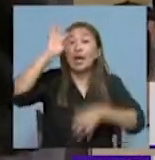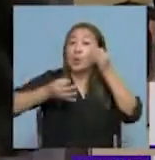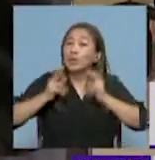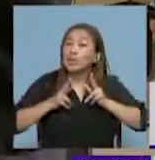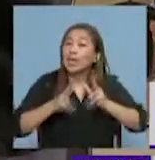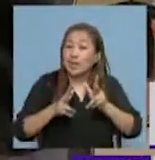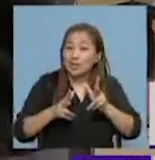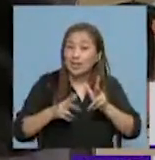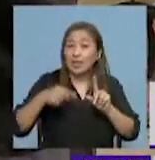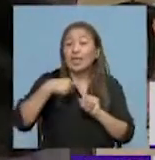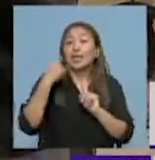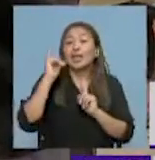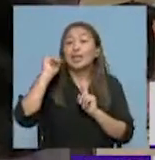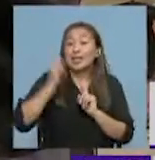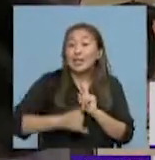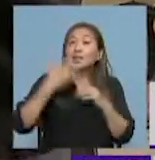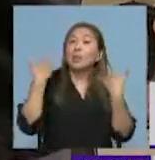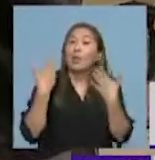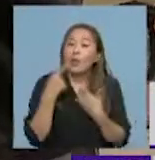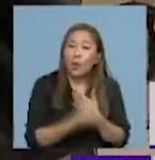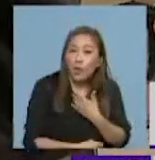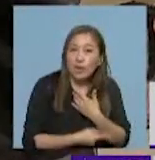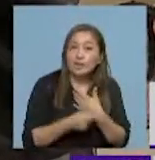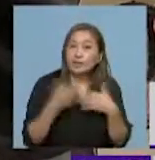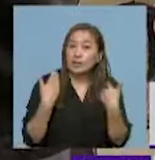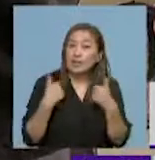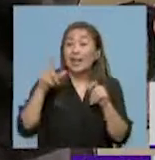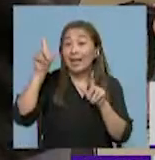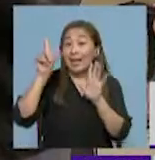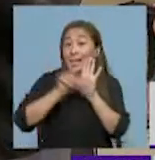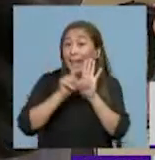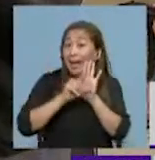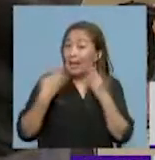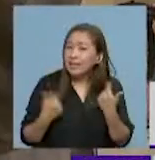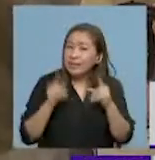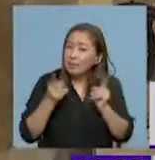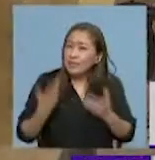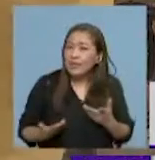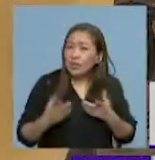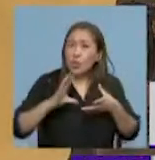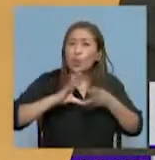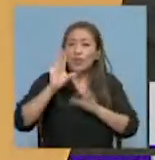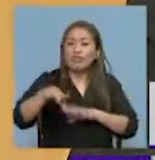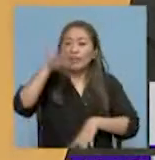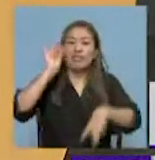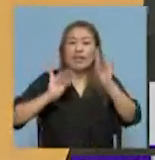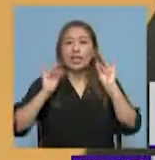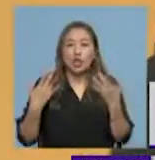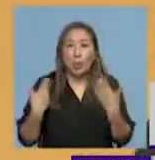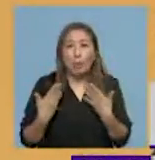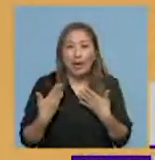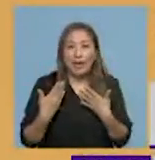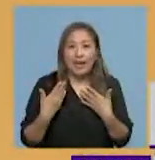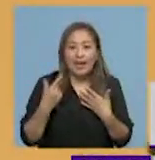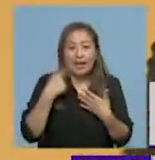esa y tenés la posibilidad porque así te lo permite el método porque aparte el método no se eligió para tratar